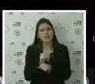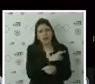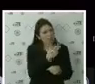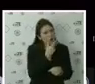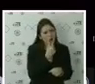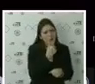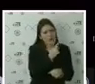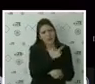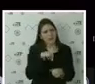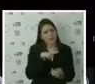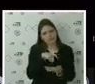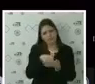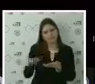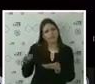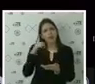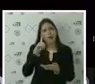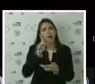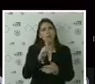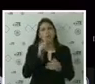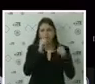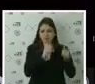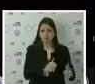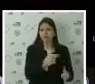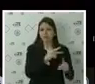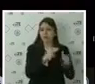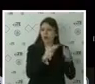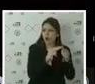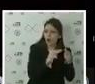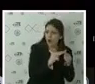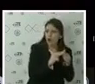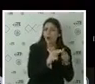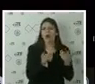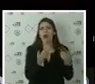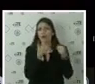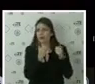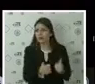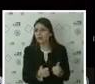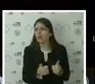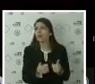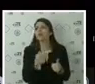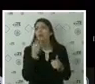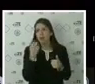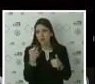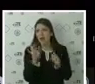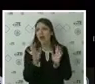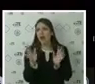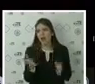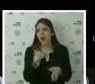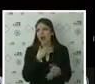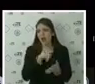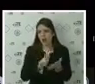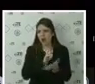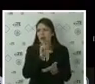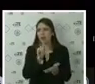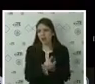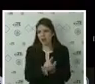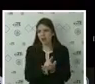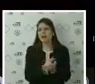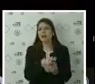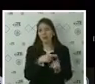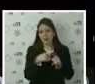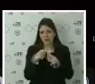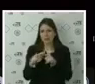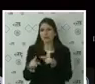no se queden sin un hogar, que se queden desatendidas y bueno, por supuesto que ya está penado este tipo